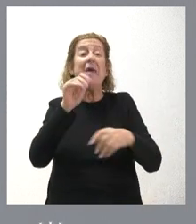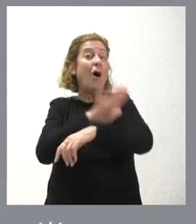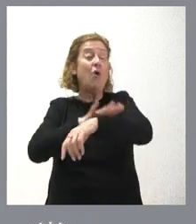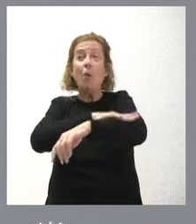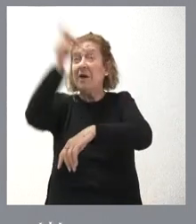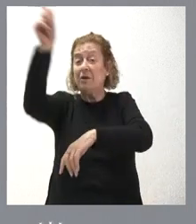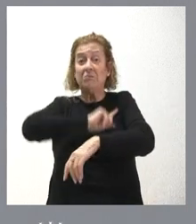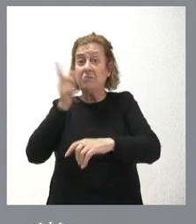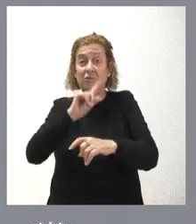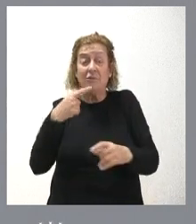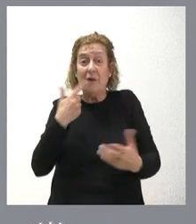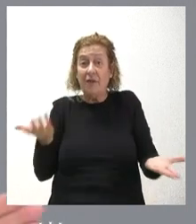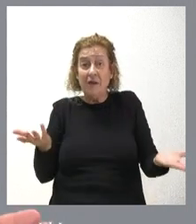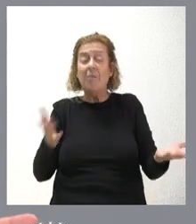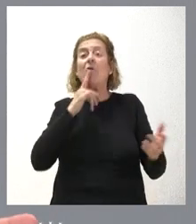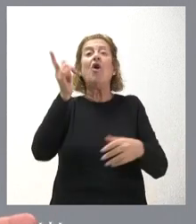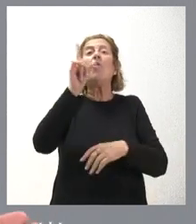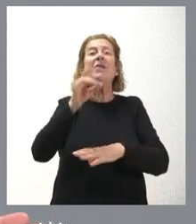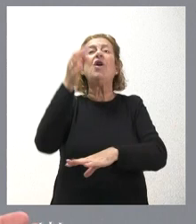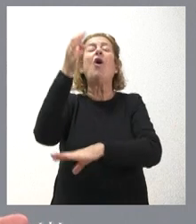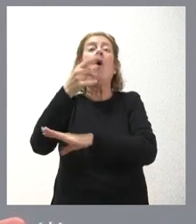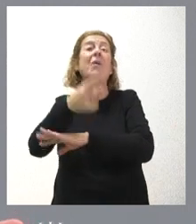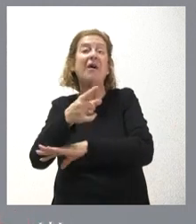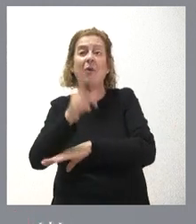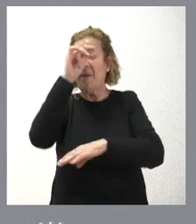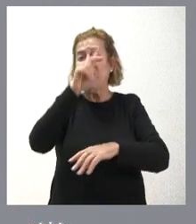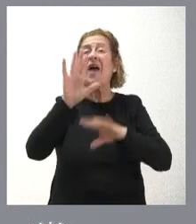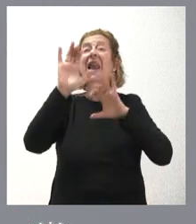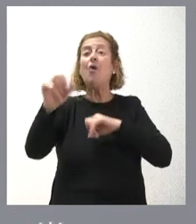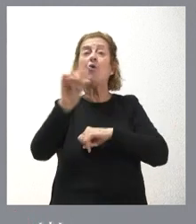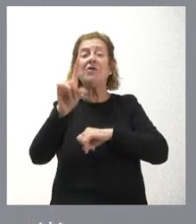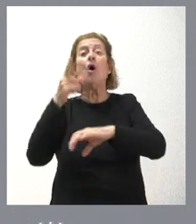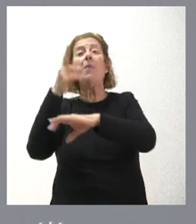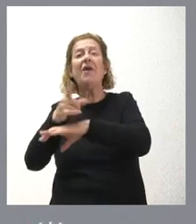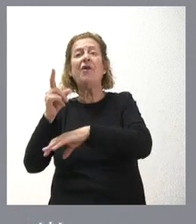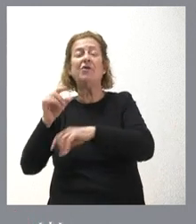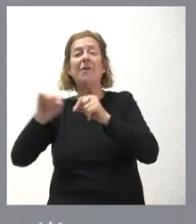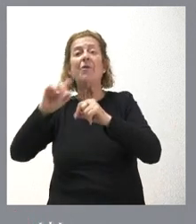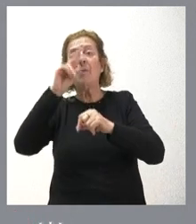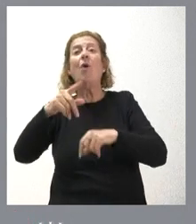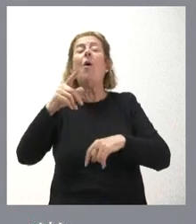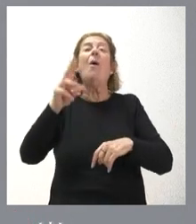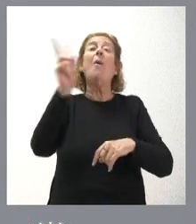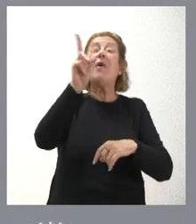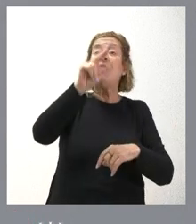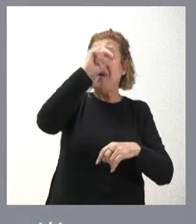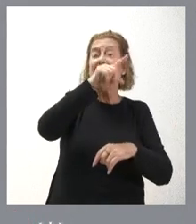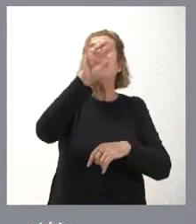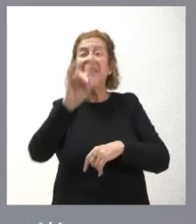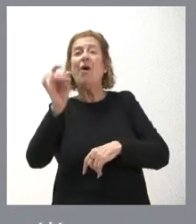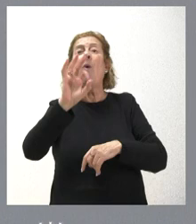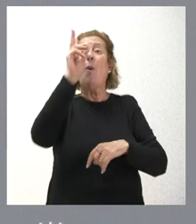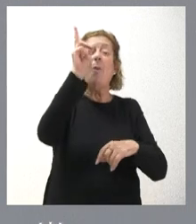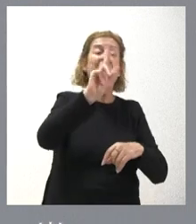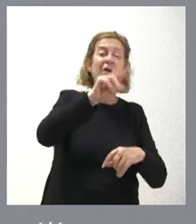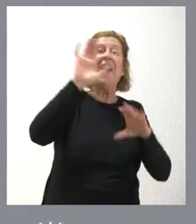hecho es una paradoja porque no es obligación de servido público Madrid León pero si lo es Madrid vayadolid y vayadolid león pero